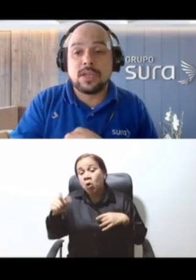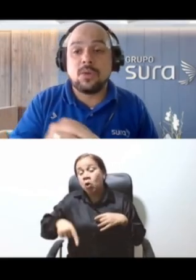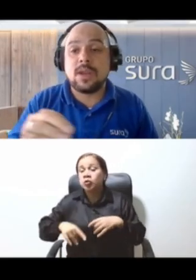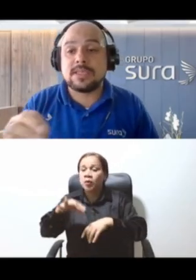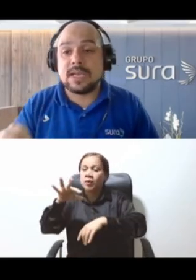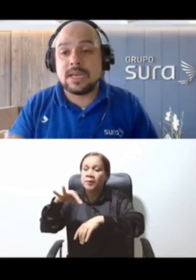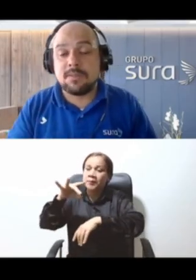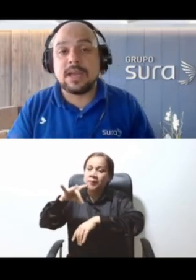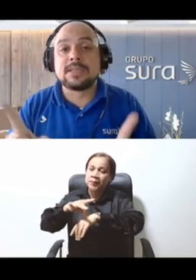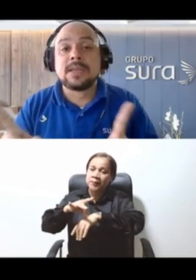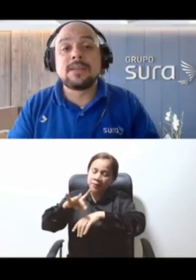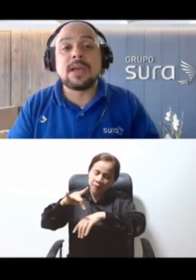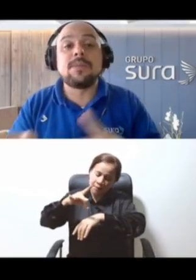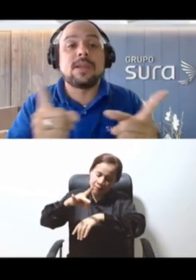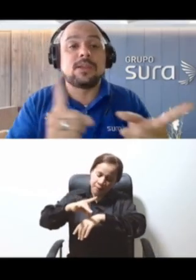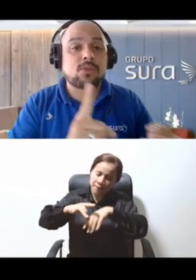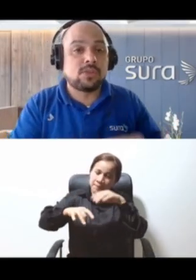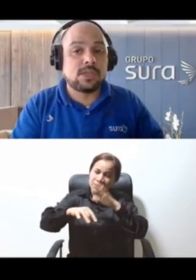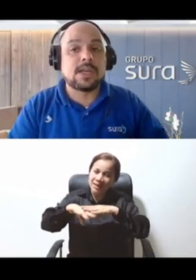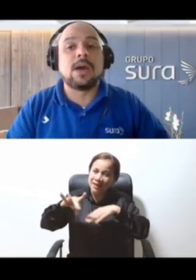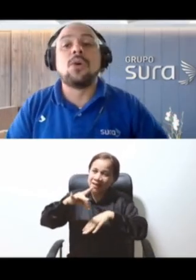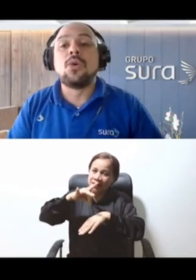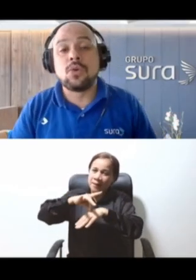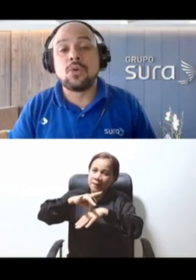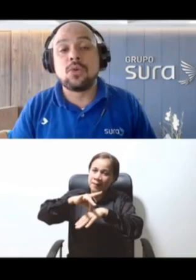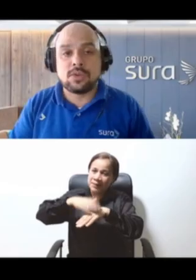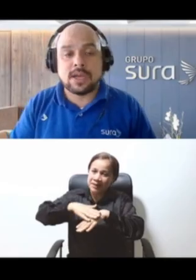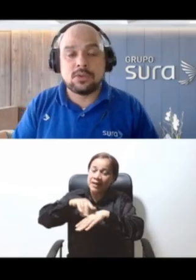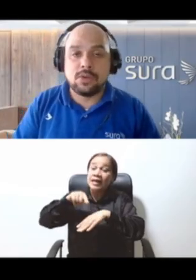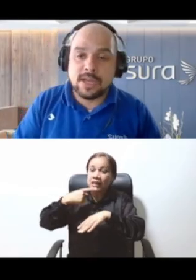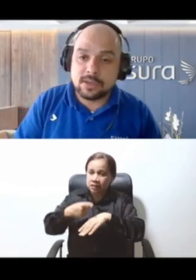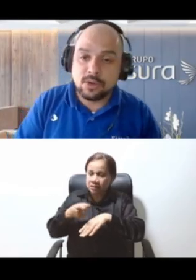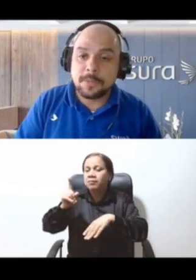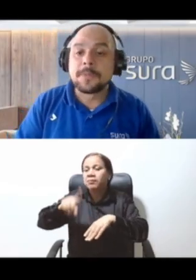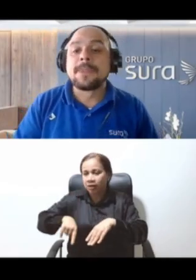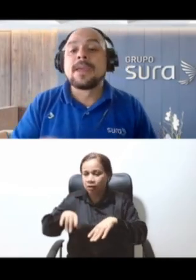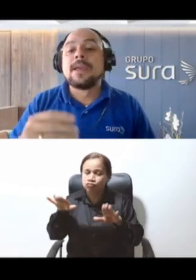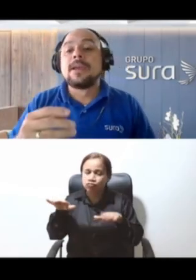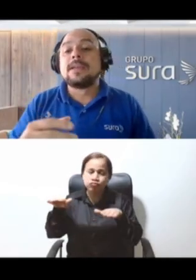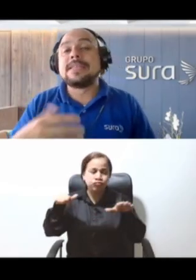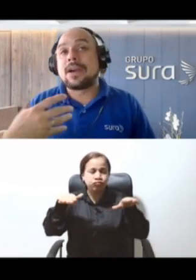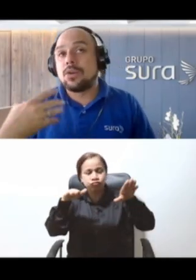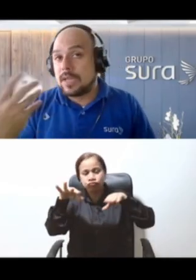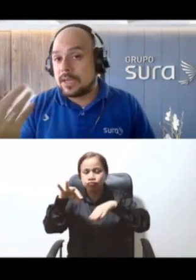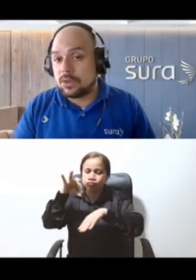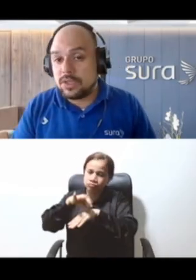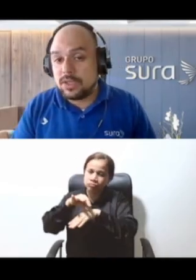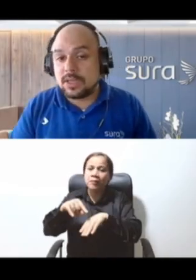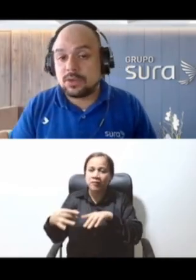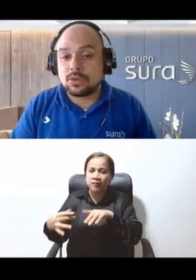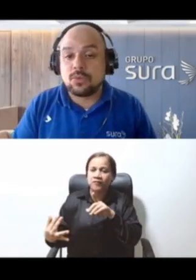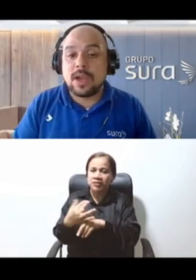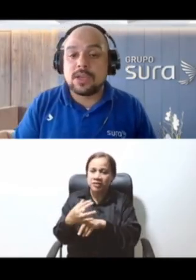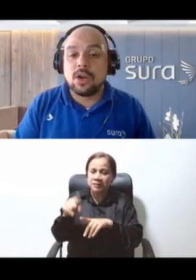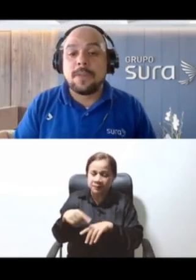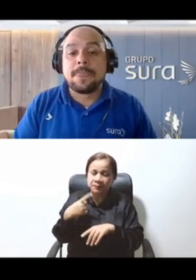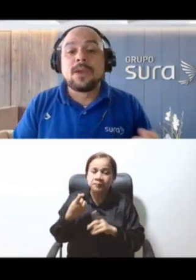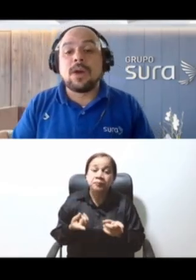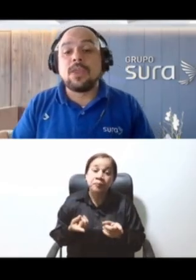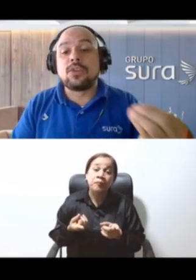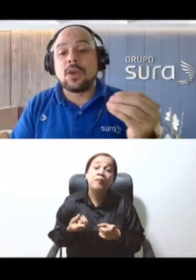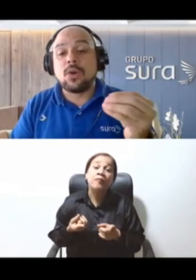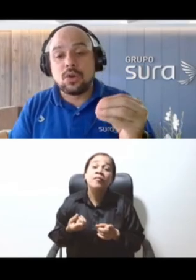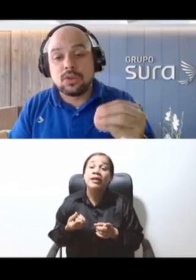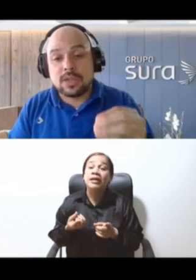insectos, mordeduras de animales, también es considerado un contacto directo. Ya contactos indirectos, ¿cuáles